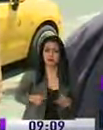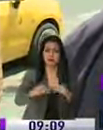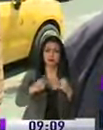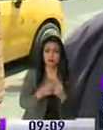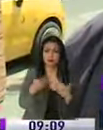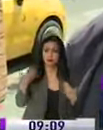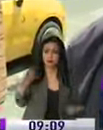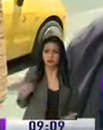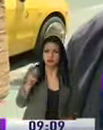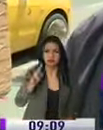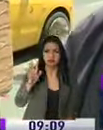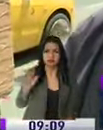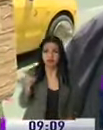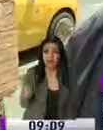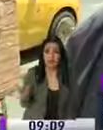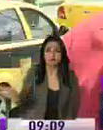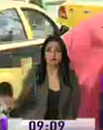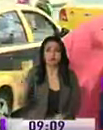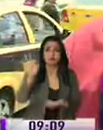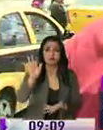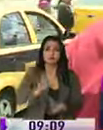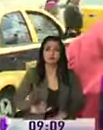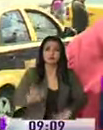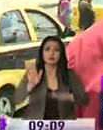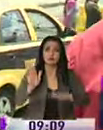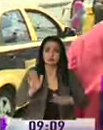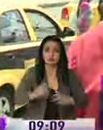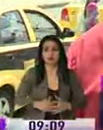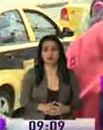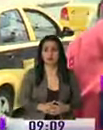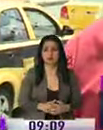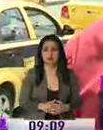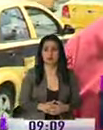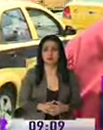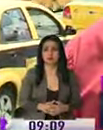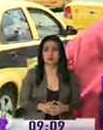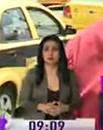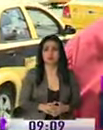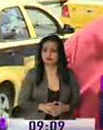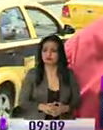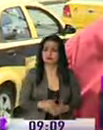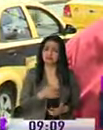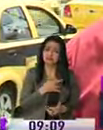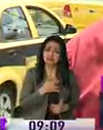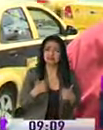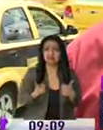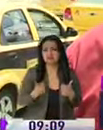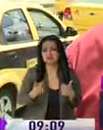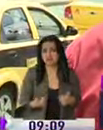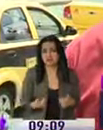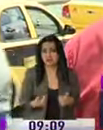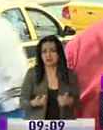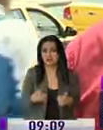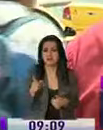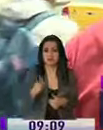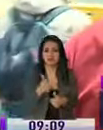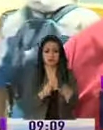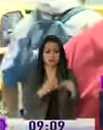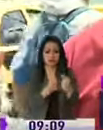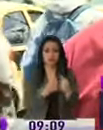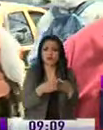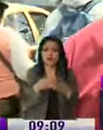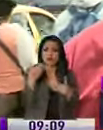presidencia de Alianza País porque él fue nombrado. Por un lado, me alegro mucho que para que forme su propio